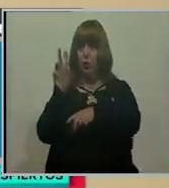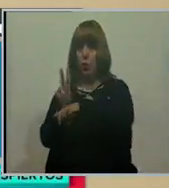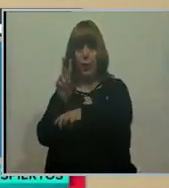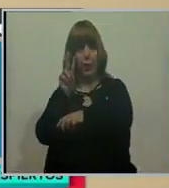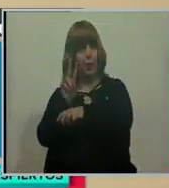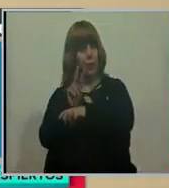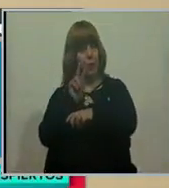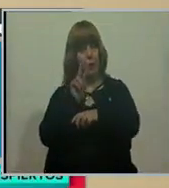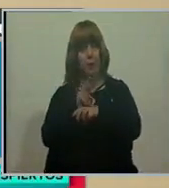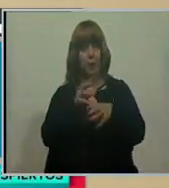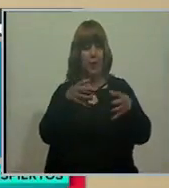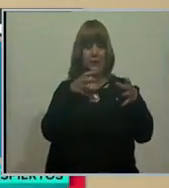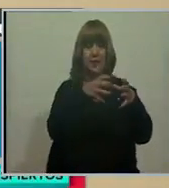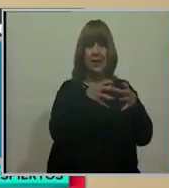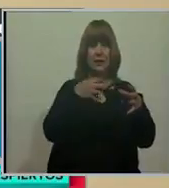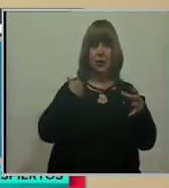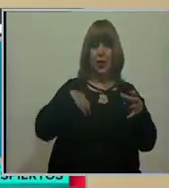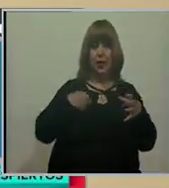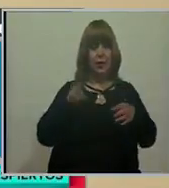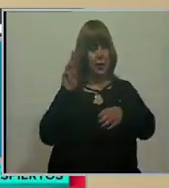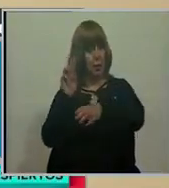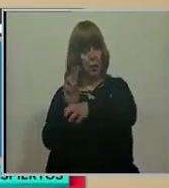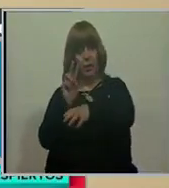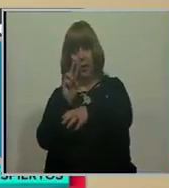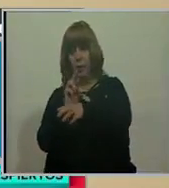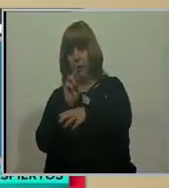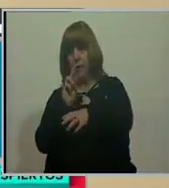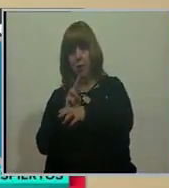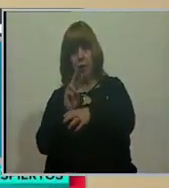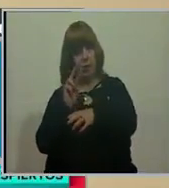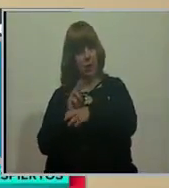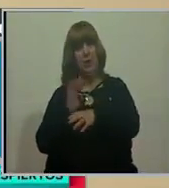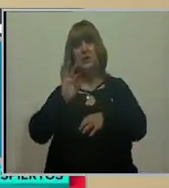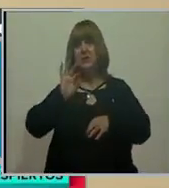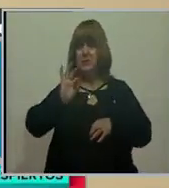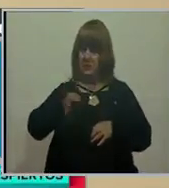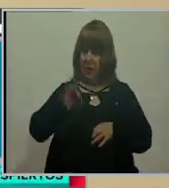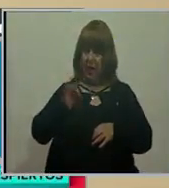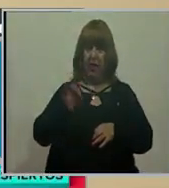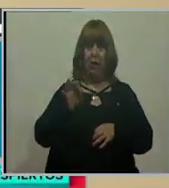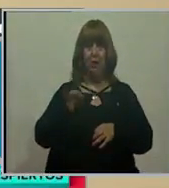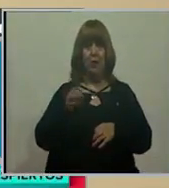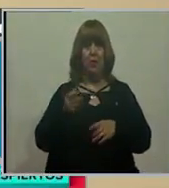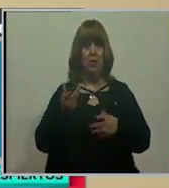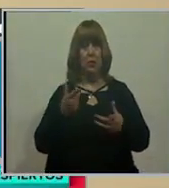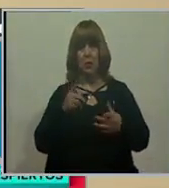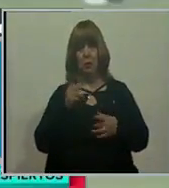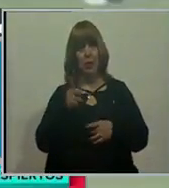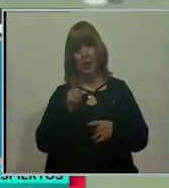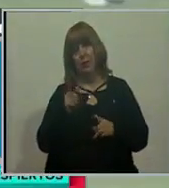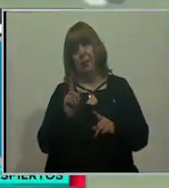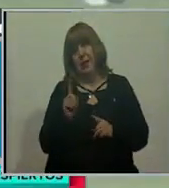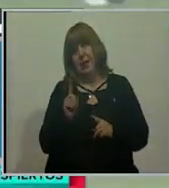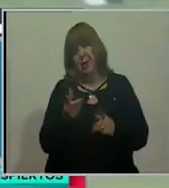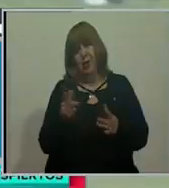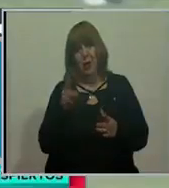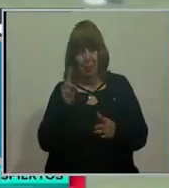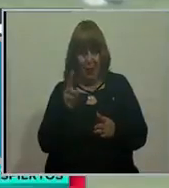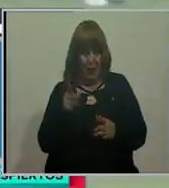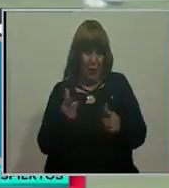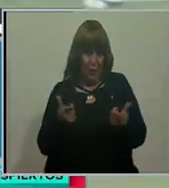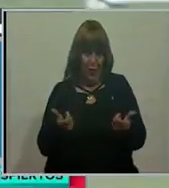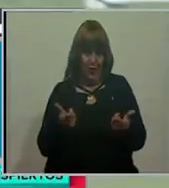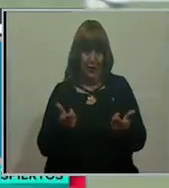estar tranquila, que Israel, las fuerzas de seguridad, saben manejar la seguridad y que no hay peligro. Yo espero